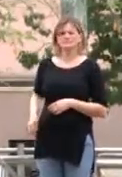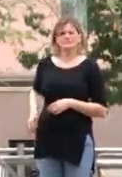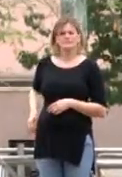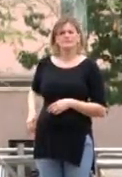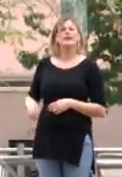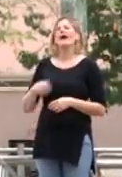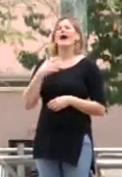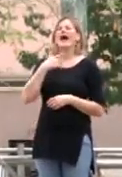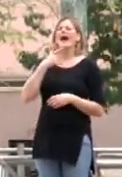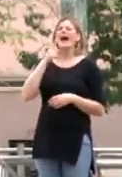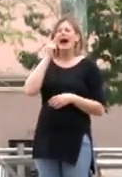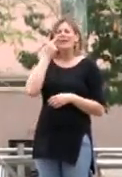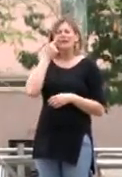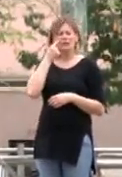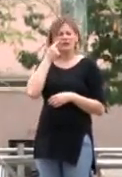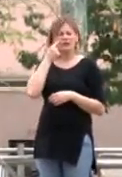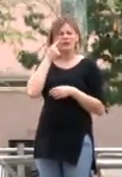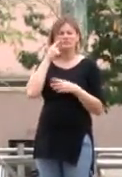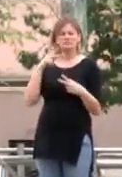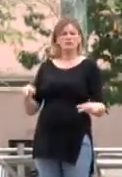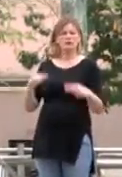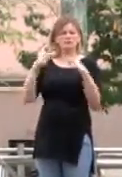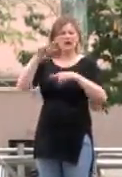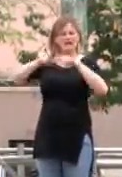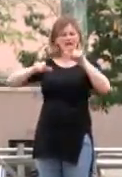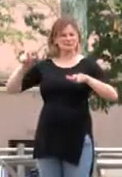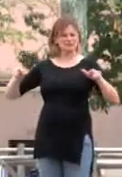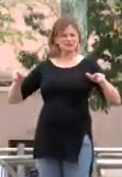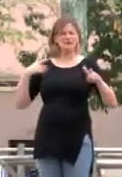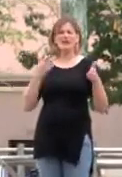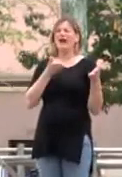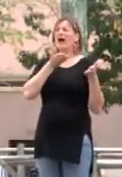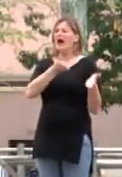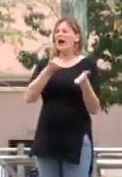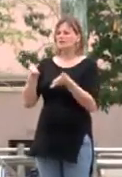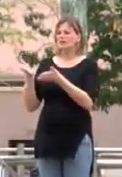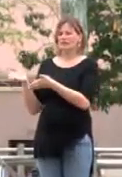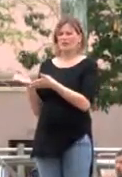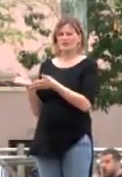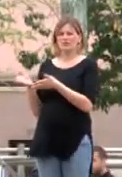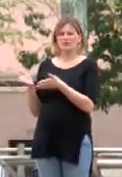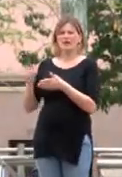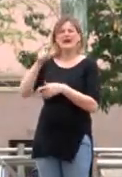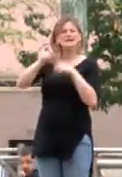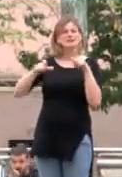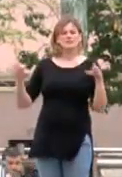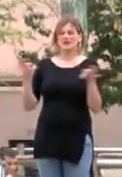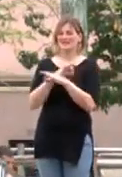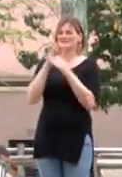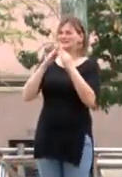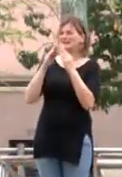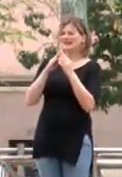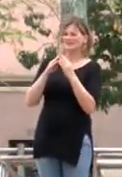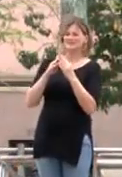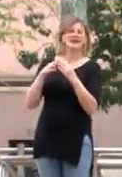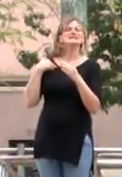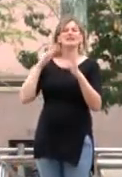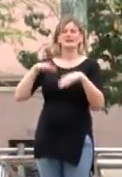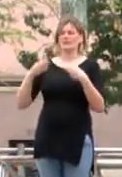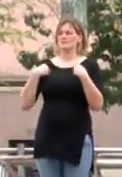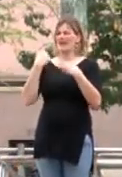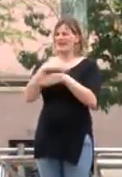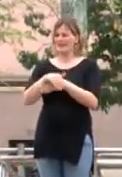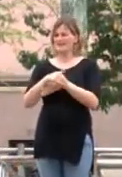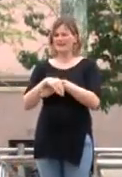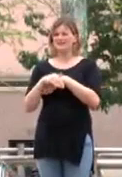Ada Colau ha mirado a la cara de la gente, ha ayudado a aquellos que se quedaban sin casa, aquellas que nos quedábamos en la calle y